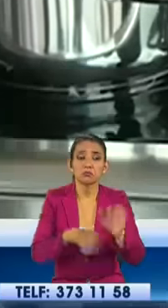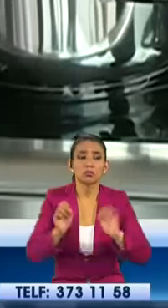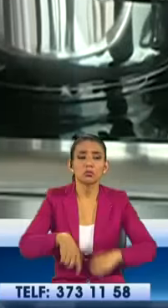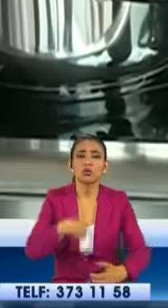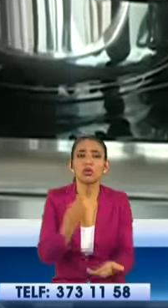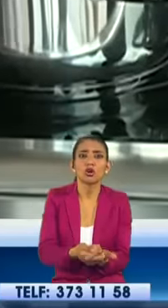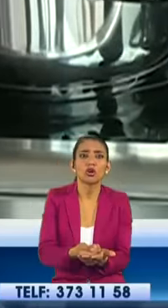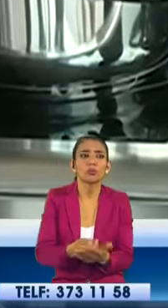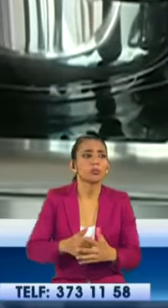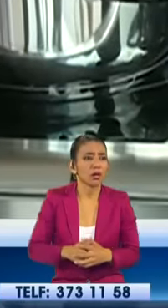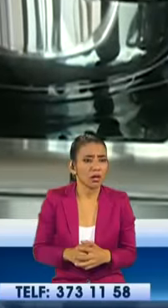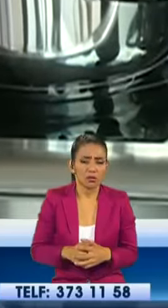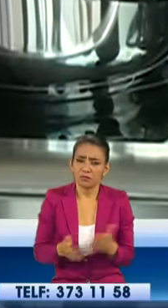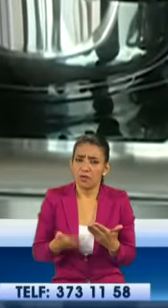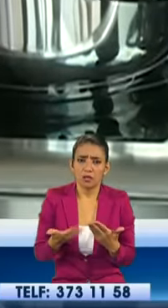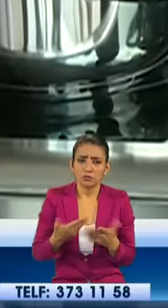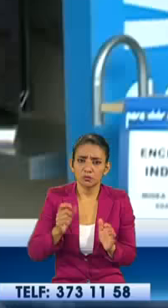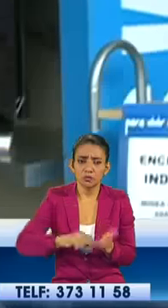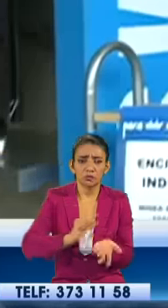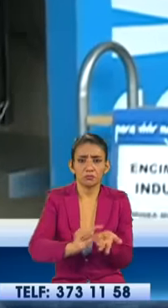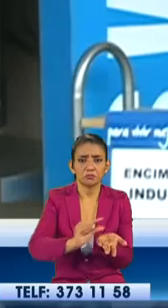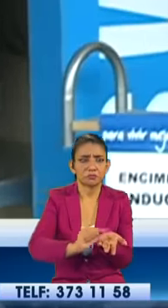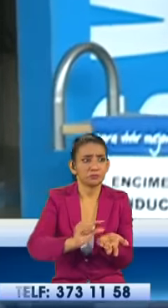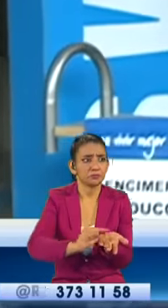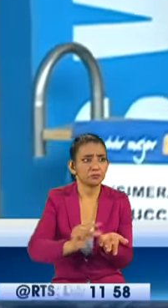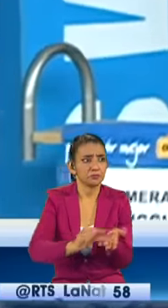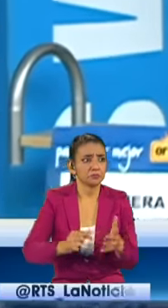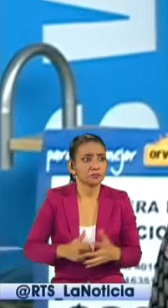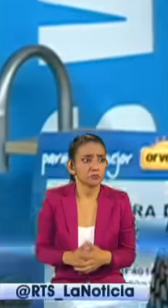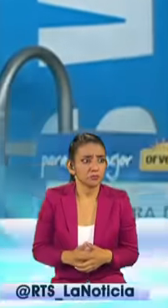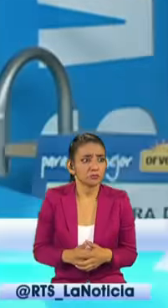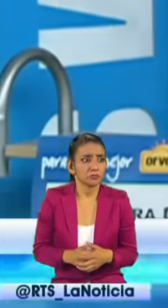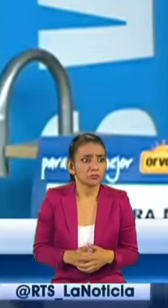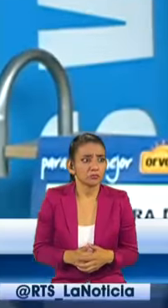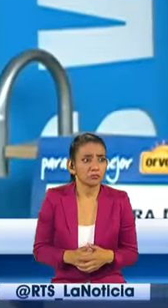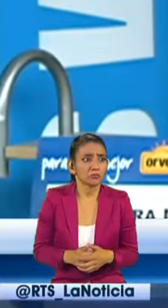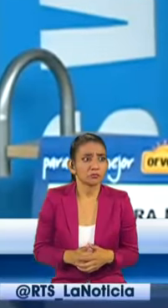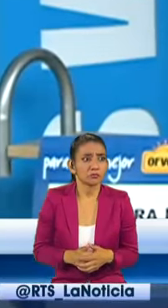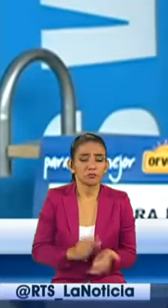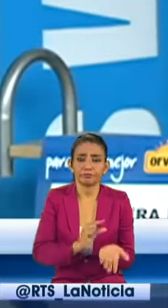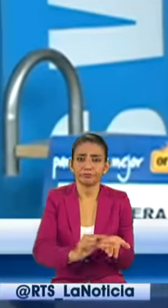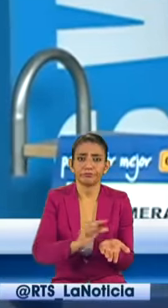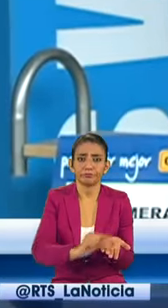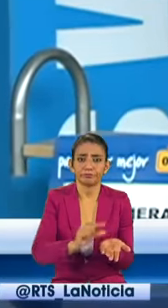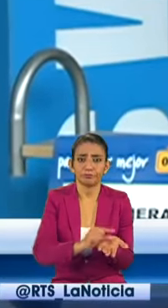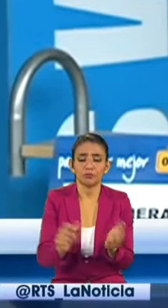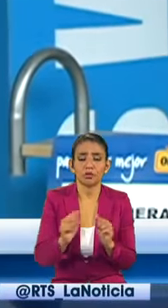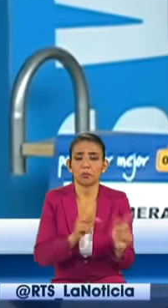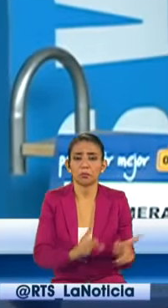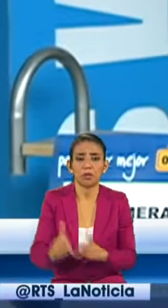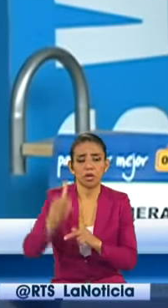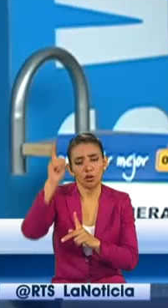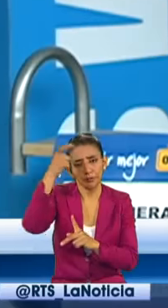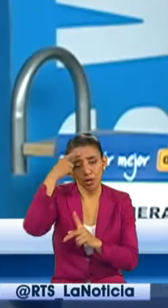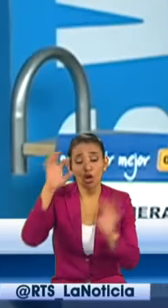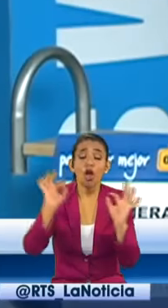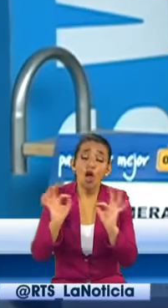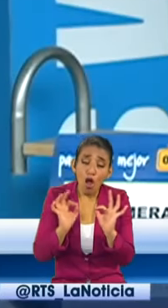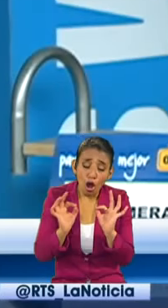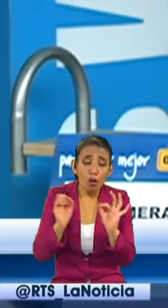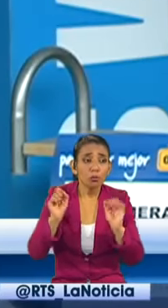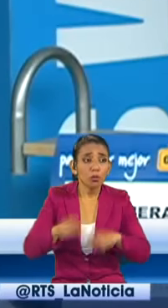adquirir con varias facilidades de pago. Bueno, nosotros tenemos para el financiamiento de la cocina, puede ser con el plan del gobierno o también puede